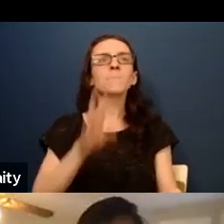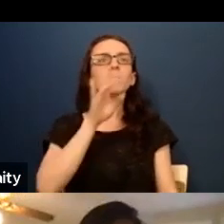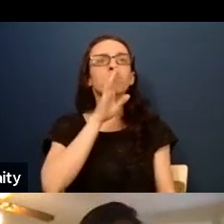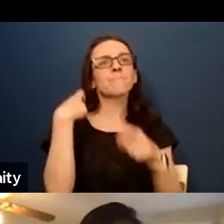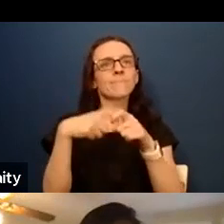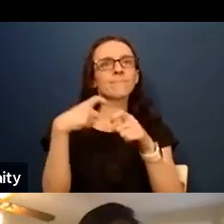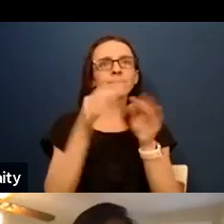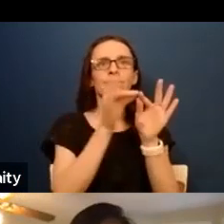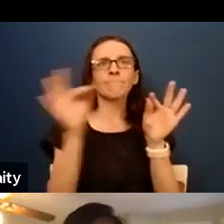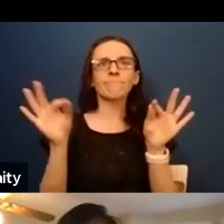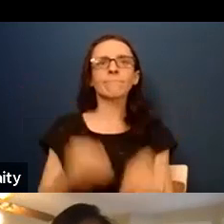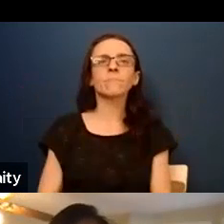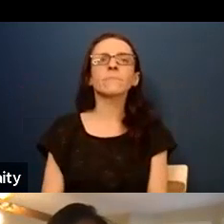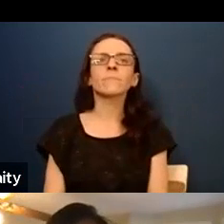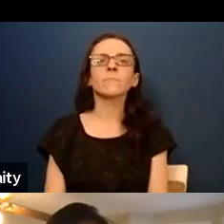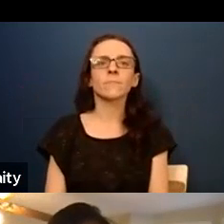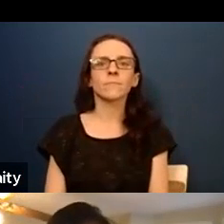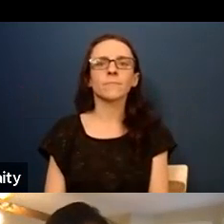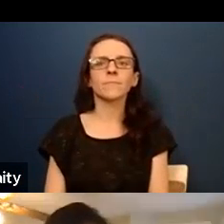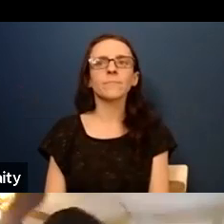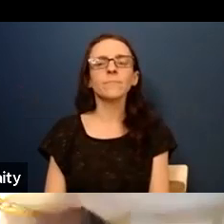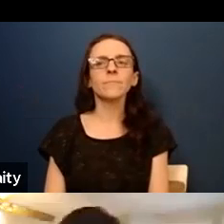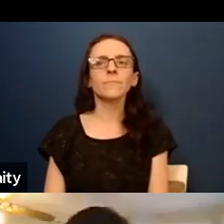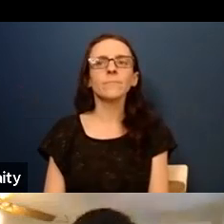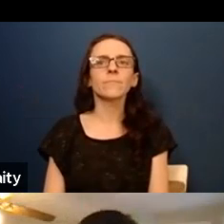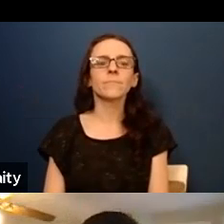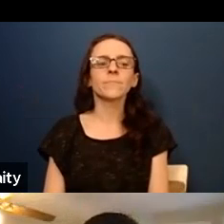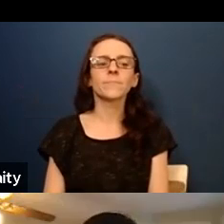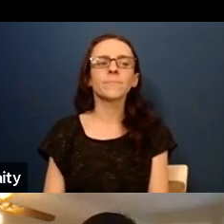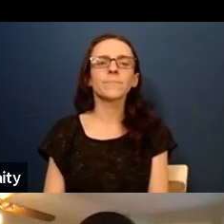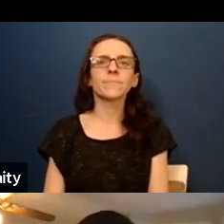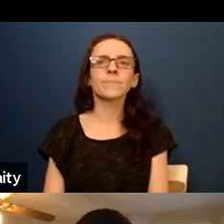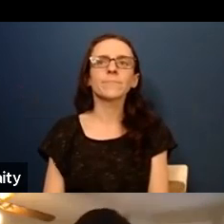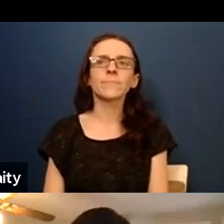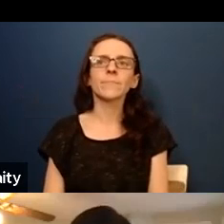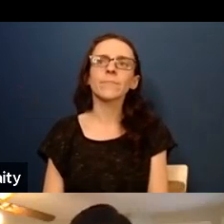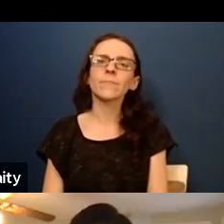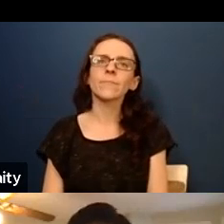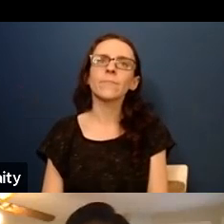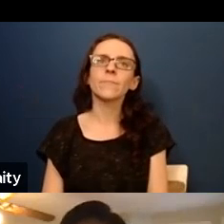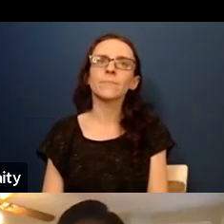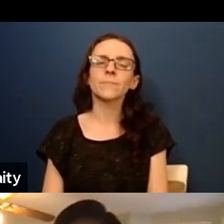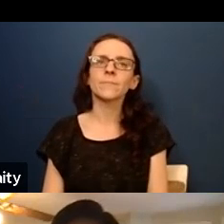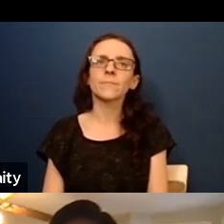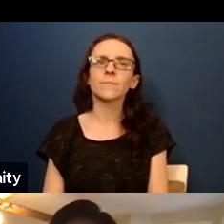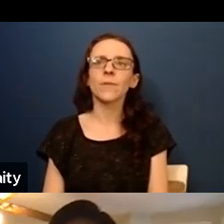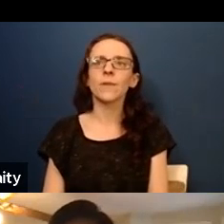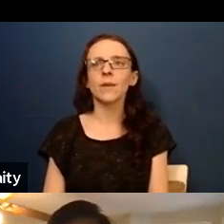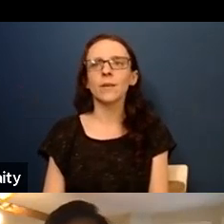damas y caballeros. Mi nombre es Randolph Domínguez. Yo voy a ser su intérprete simultáneo del idioma español el día de